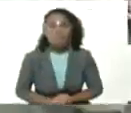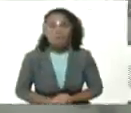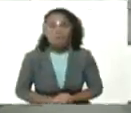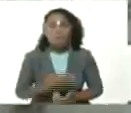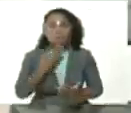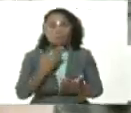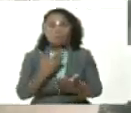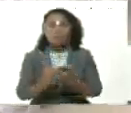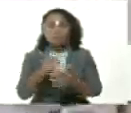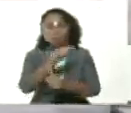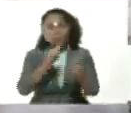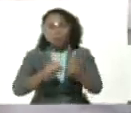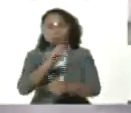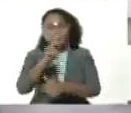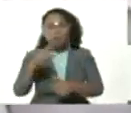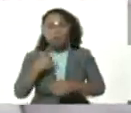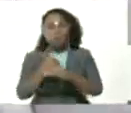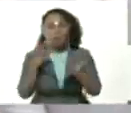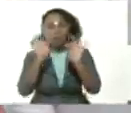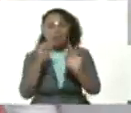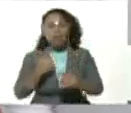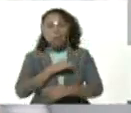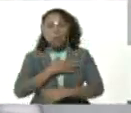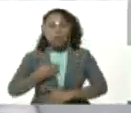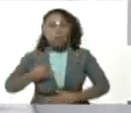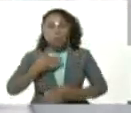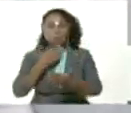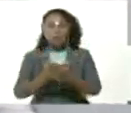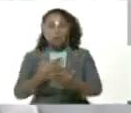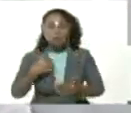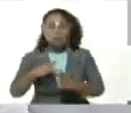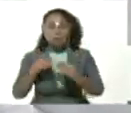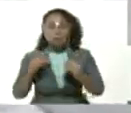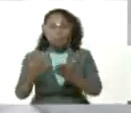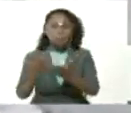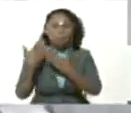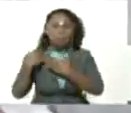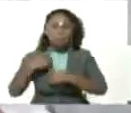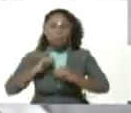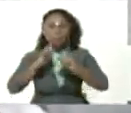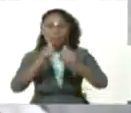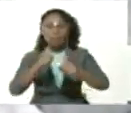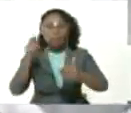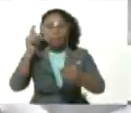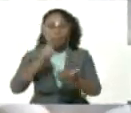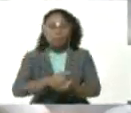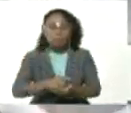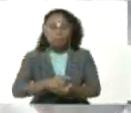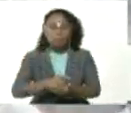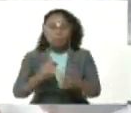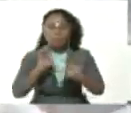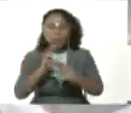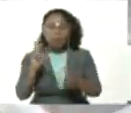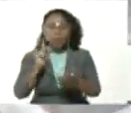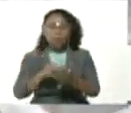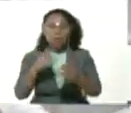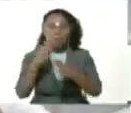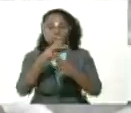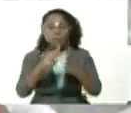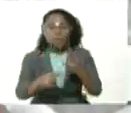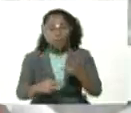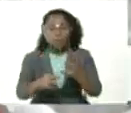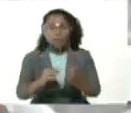Gracias, viceministro, y de igual forma queremos agradecer todo el apoyo que ha comenzado a llegar. Están llegando los materiales de las